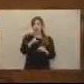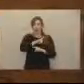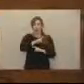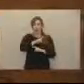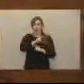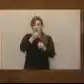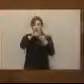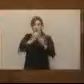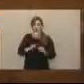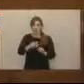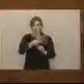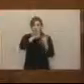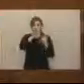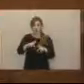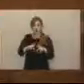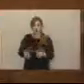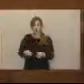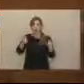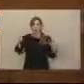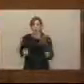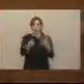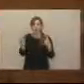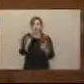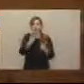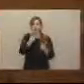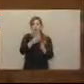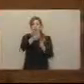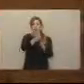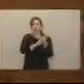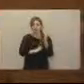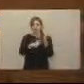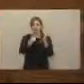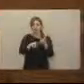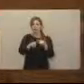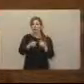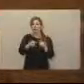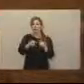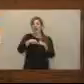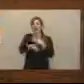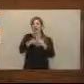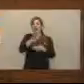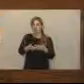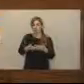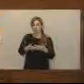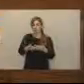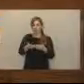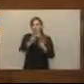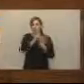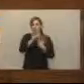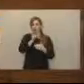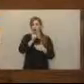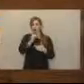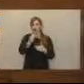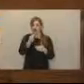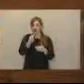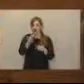la Sindicatura de Cuentas, donde se expone o se estudian las encomiendas de gestión. Les voy a decir una cosa. Una de las cosas que